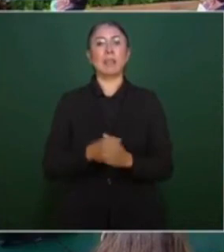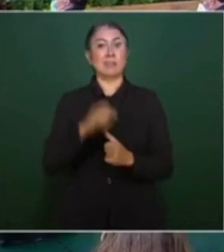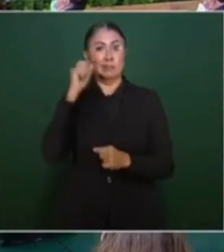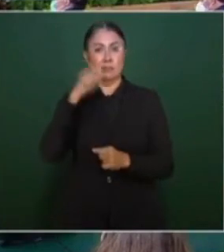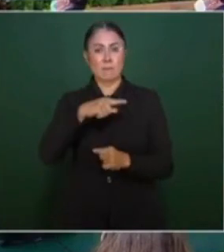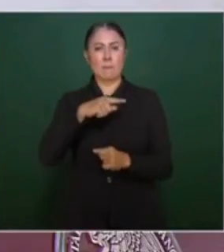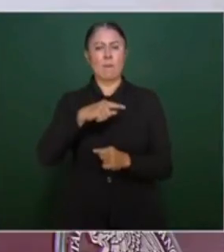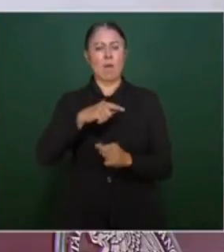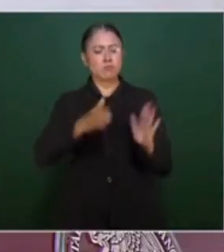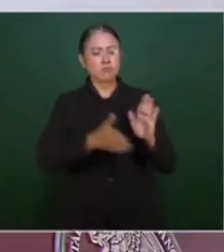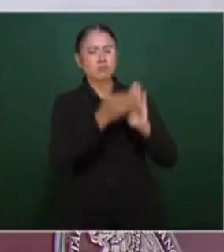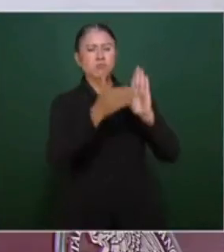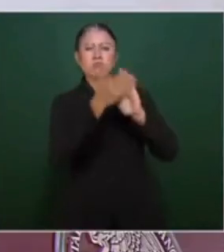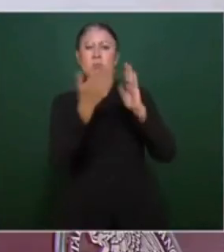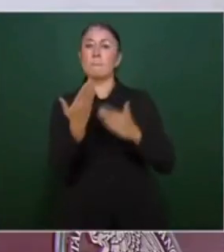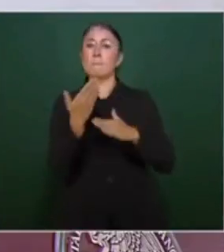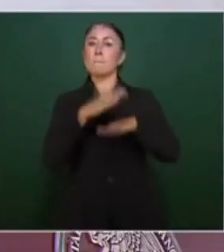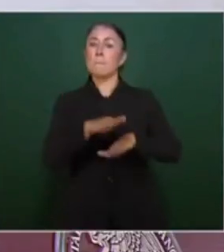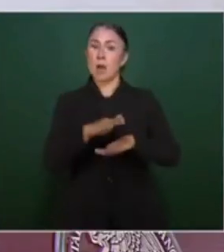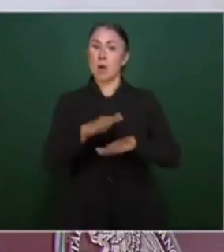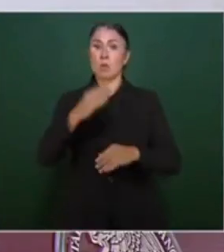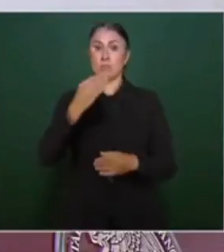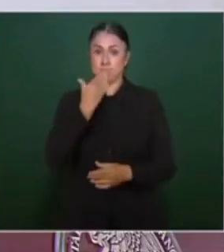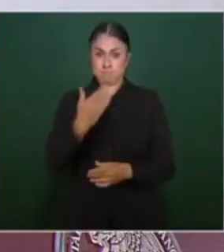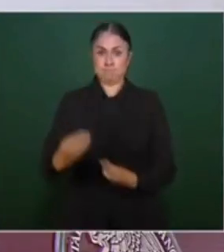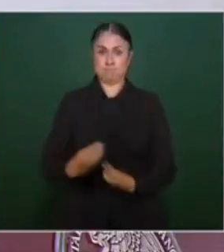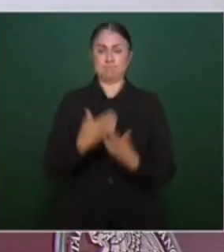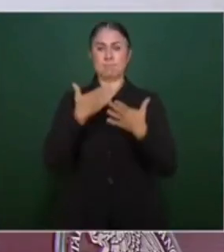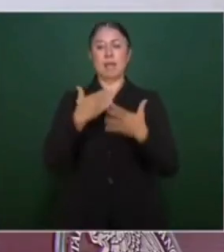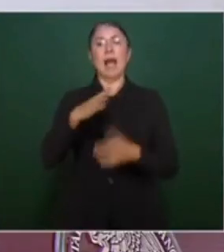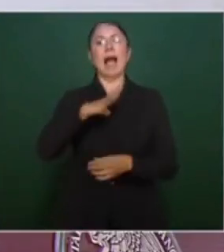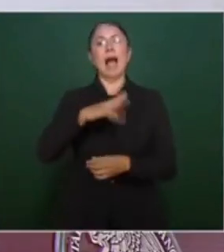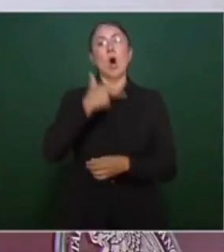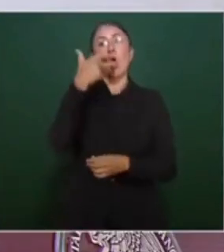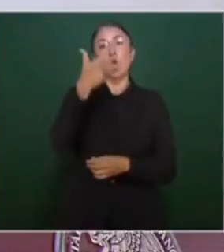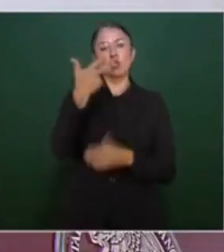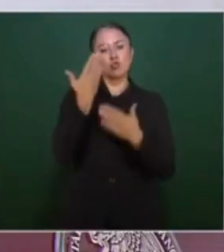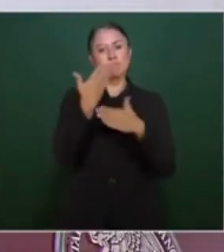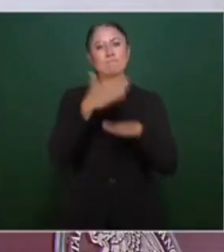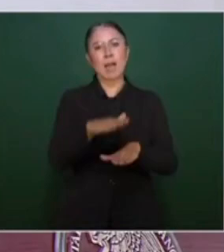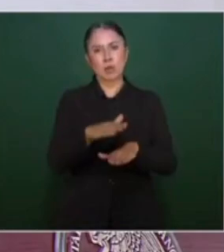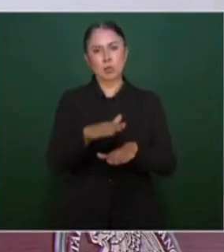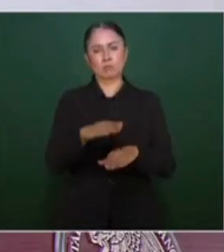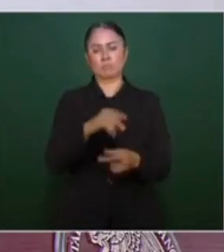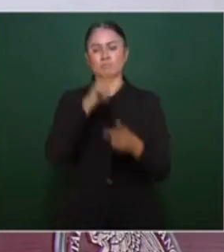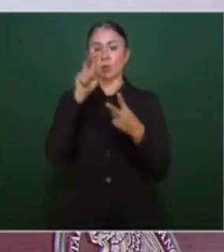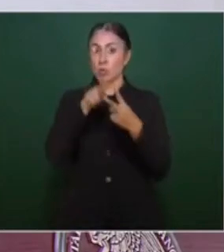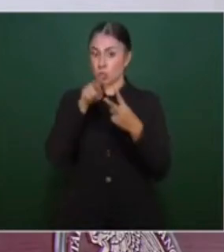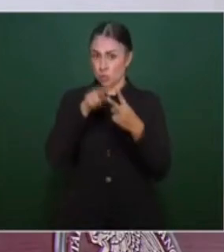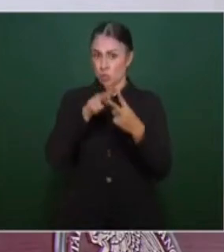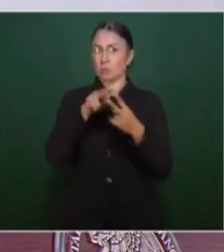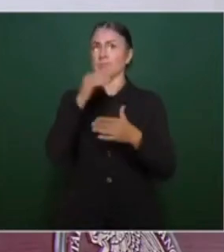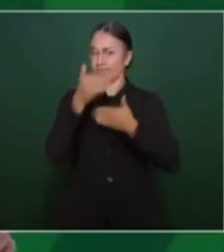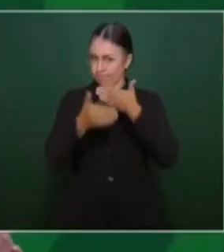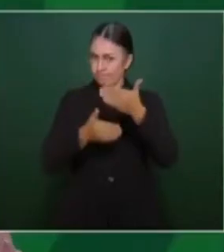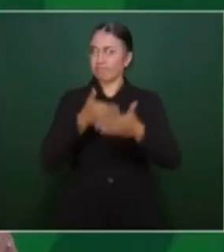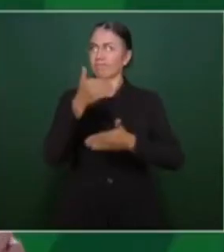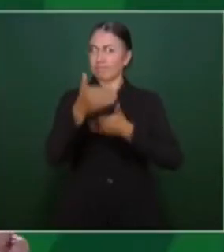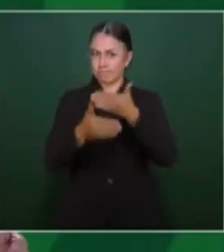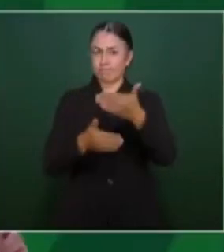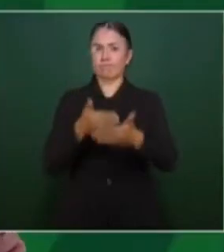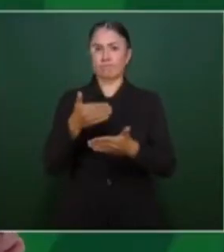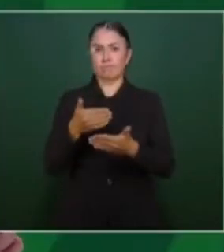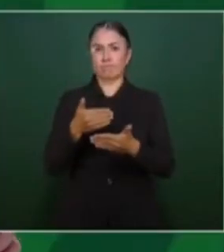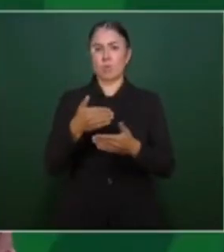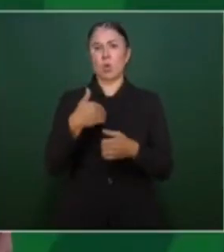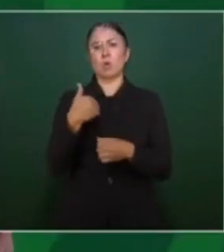del bienestar, tenemos construidos 8 bancos, 2 están en proceso, pendientes